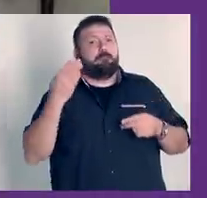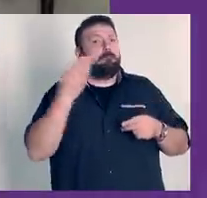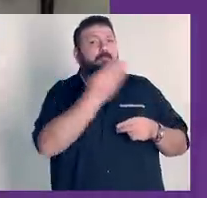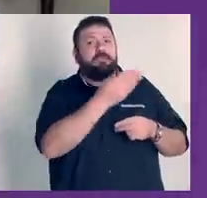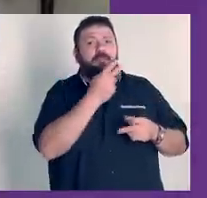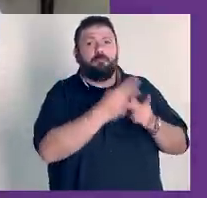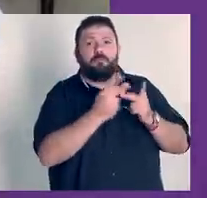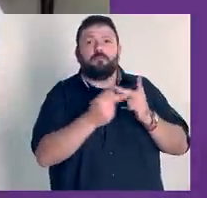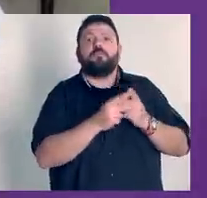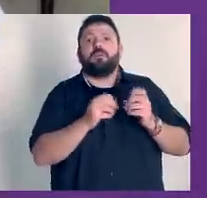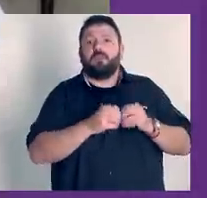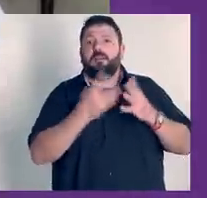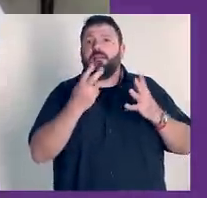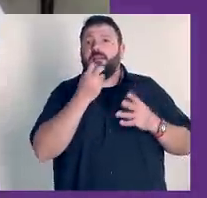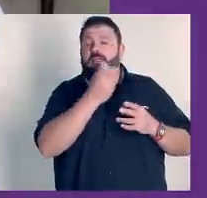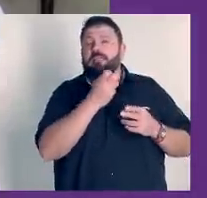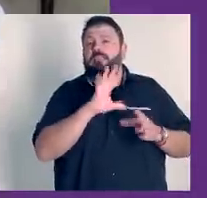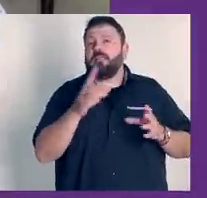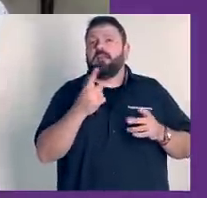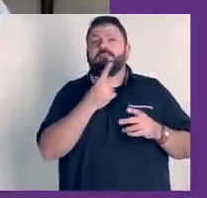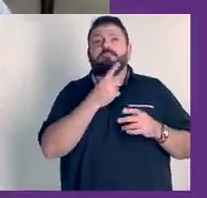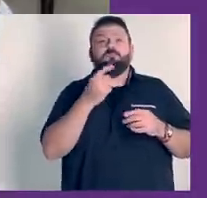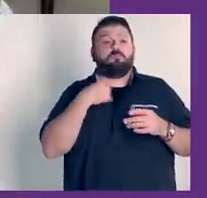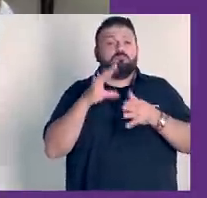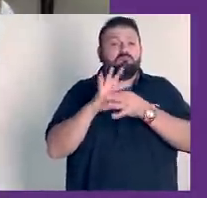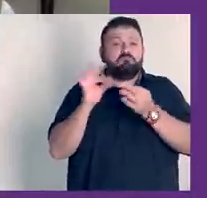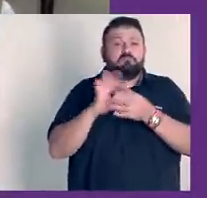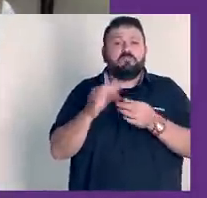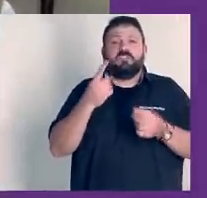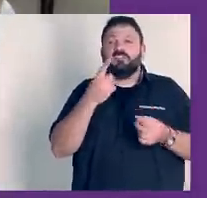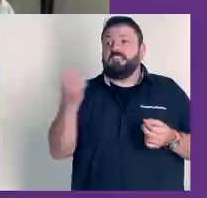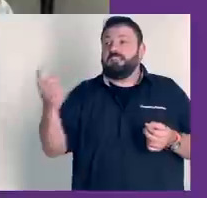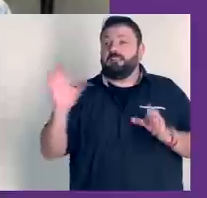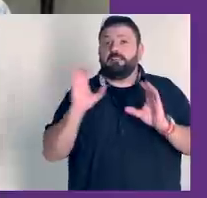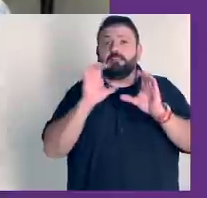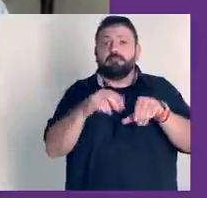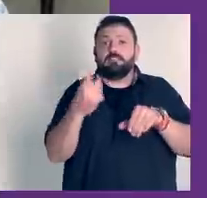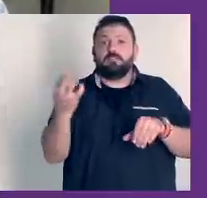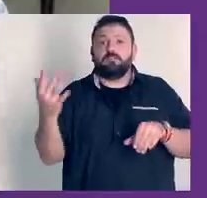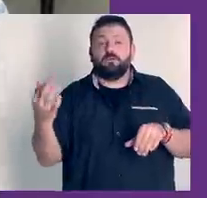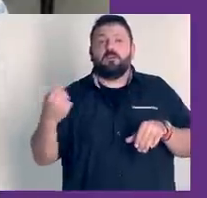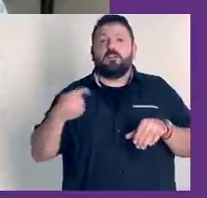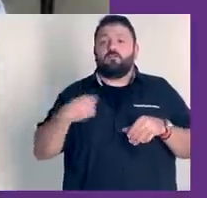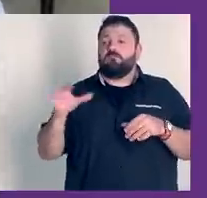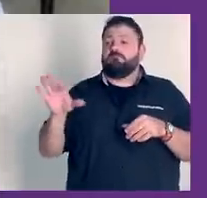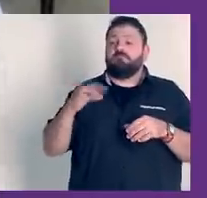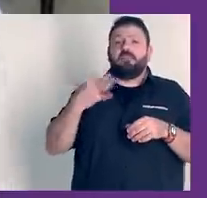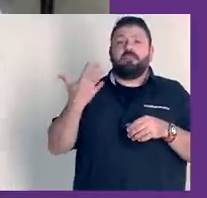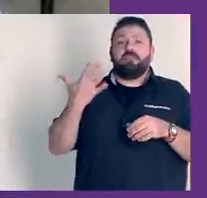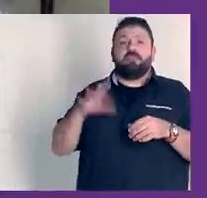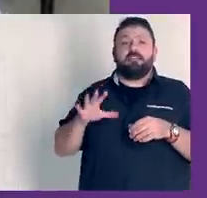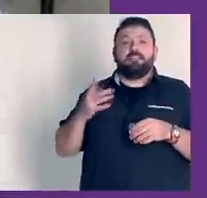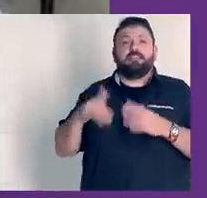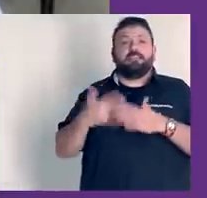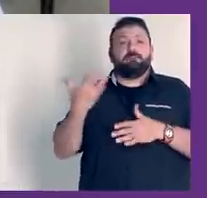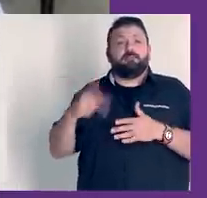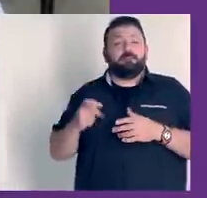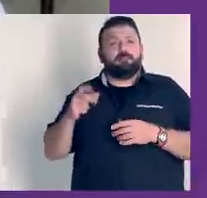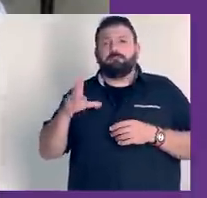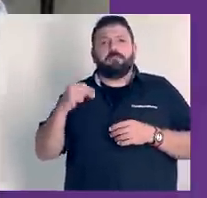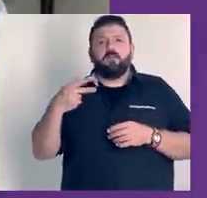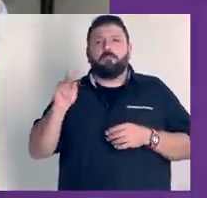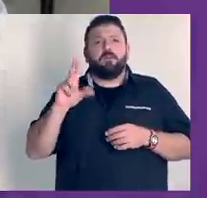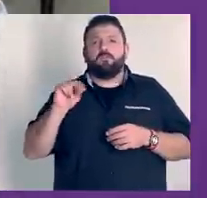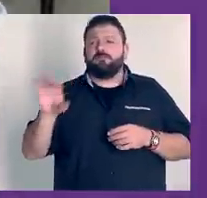esa persona en ese momento gana 150 y tú te ganaste 15 pesos, 10 pesos sin quitarle ni un solo peso a esa persona.